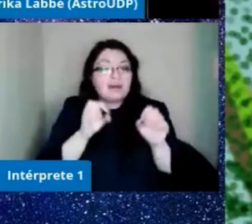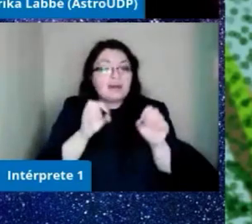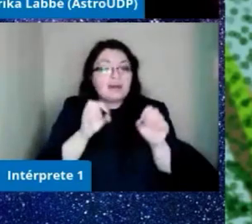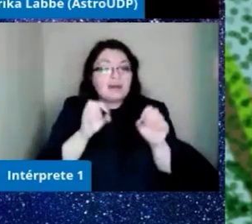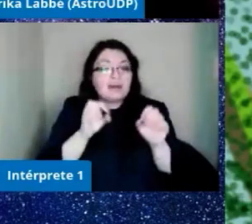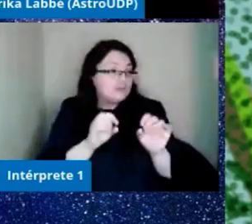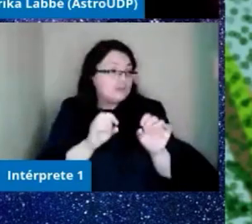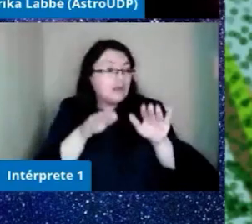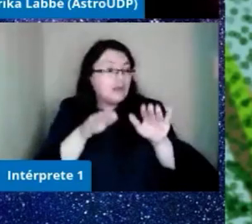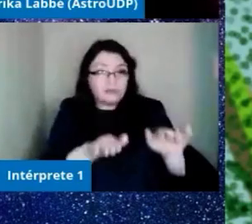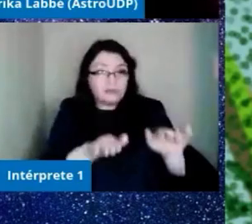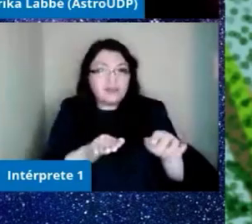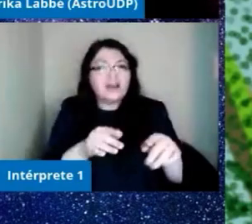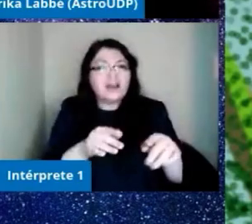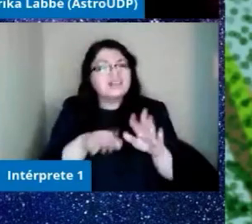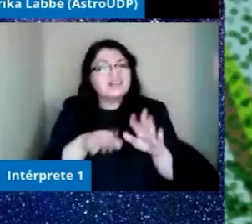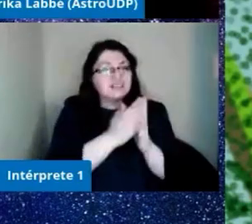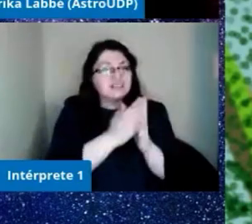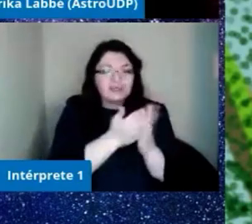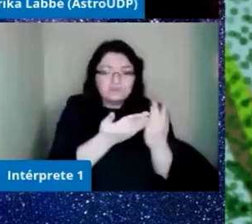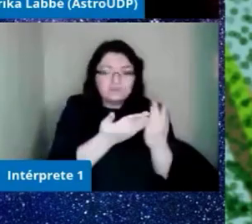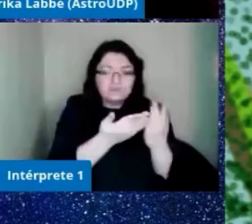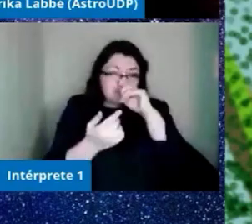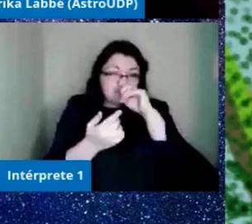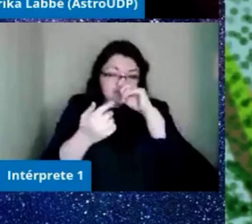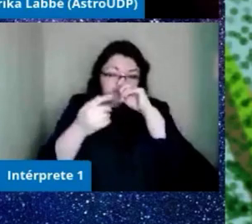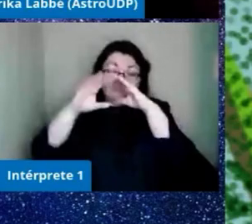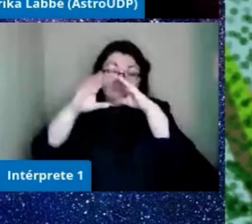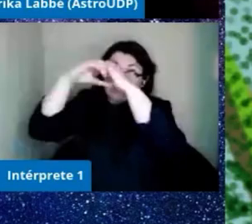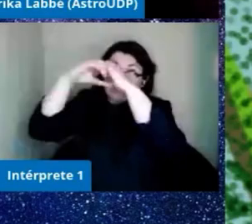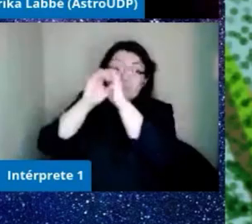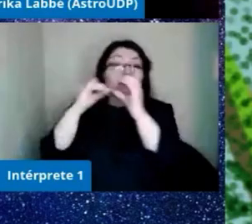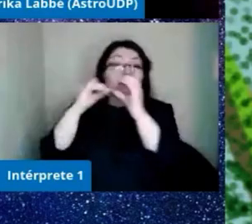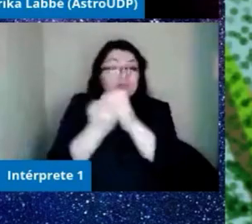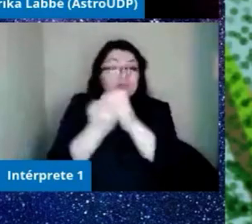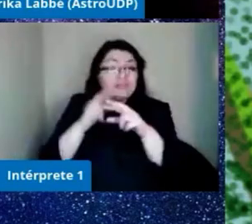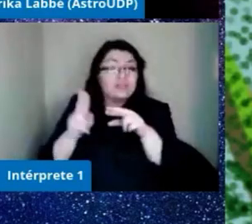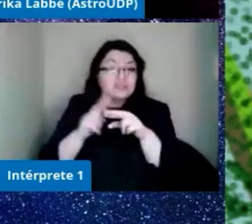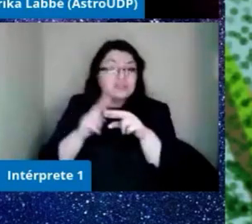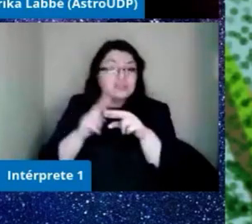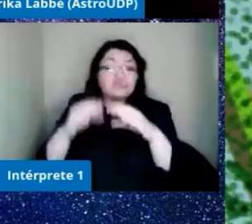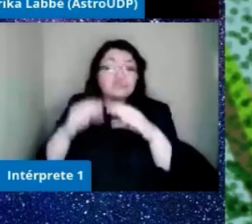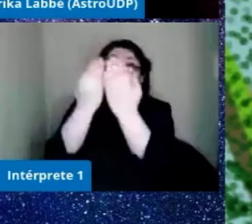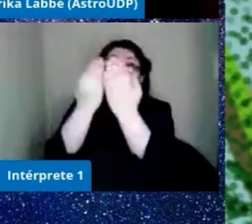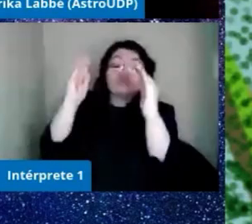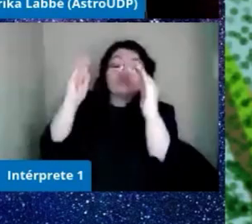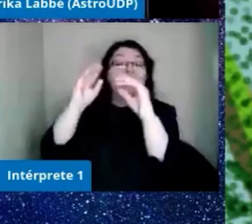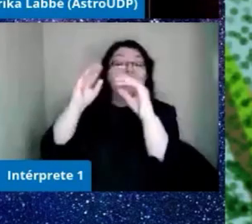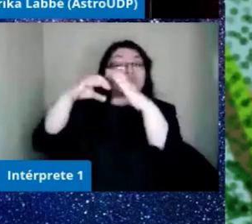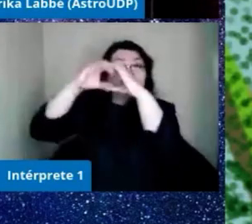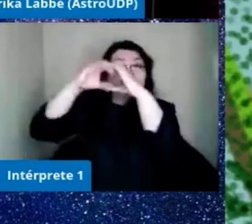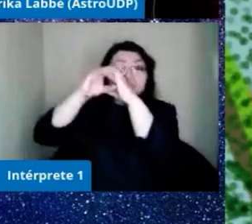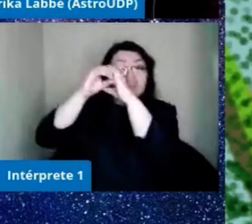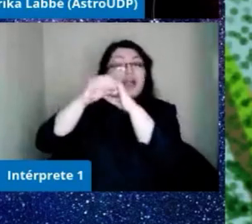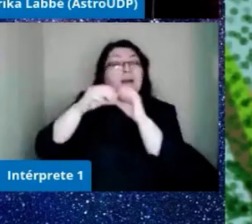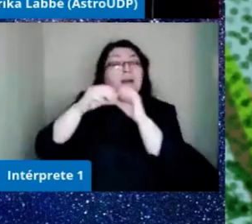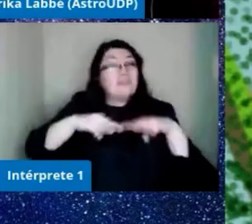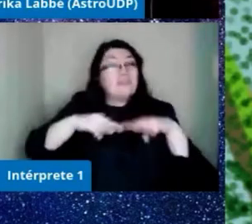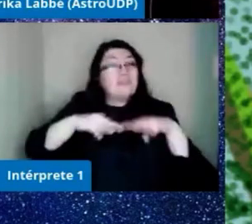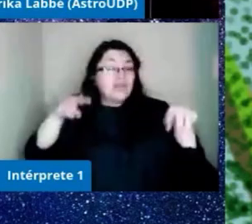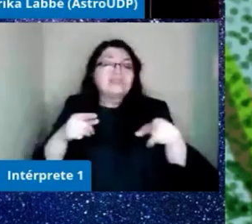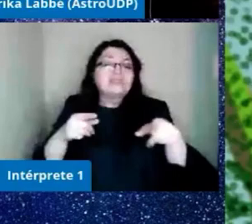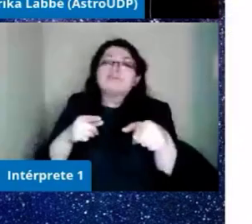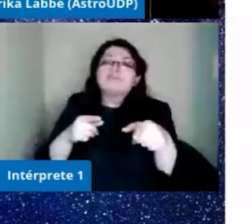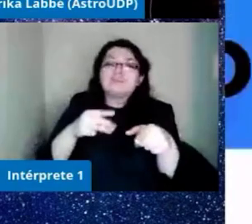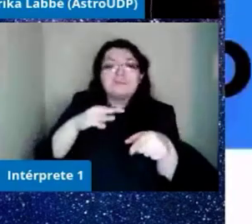que les conté de astronomía inclusiva que está generando el telescopio gigante Magallanes. Y también este proyecto, el